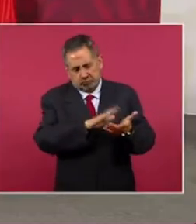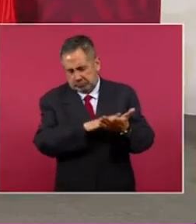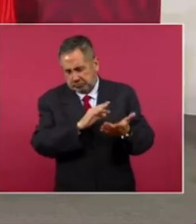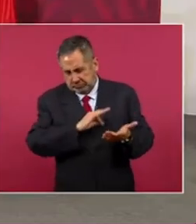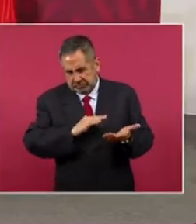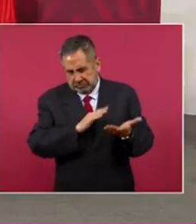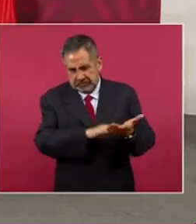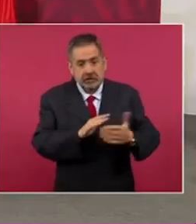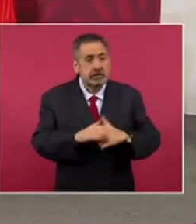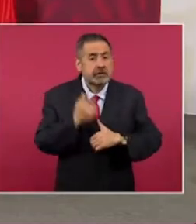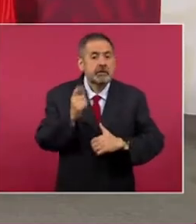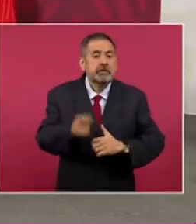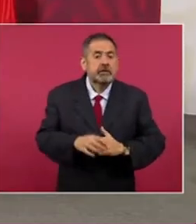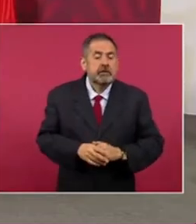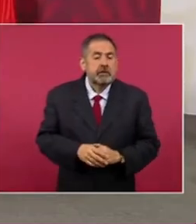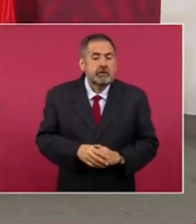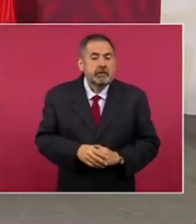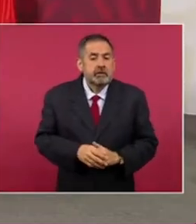porque